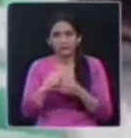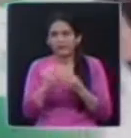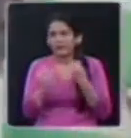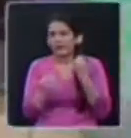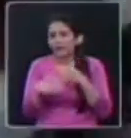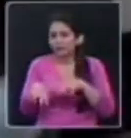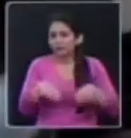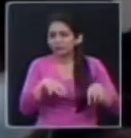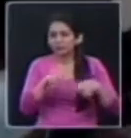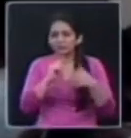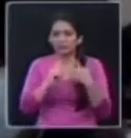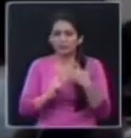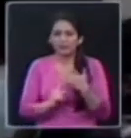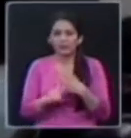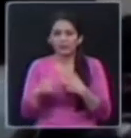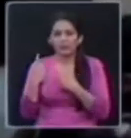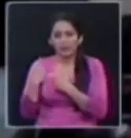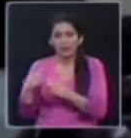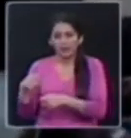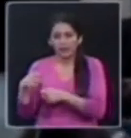como talleres, como